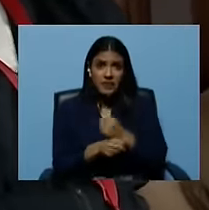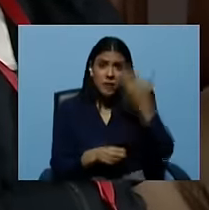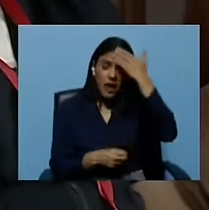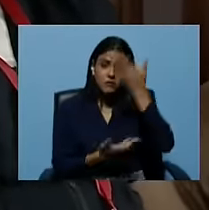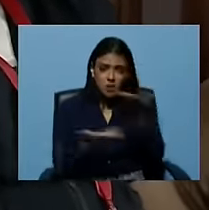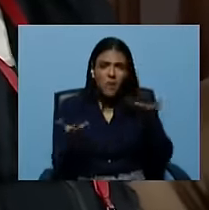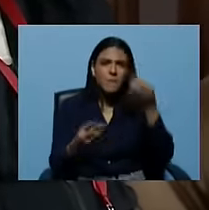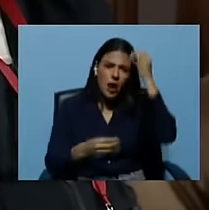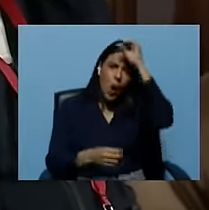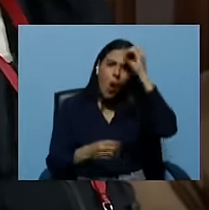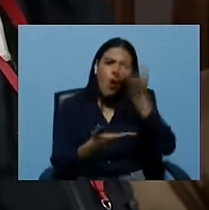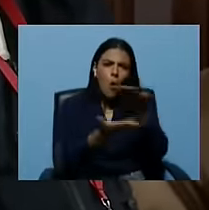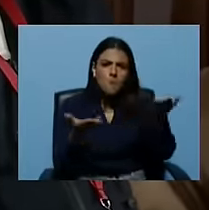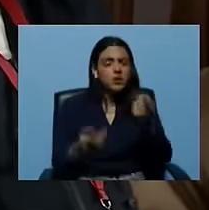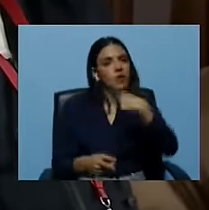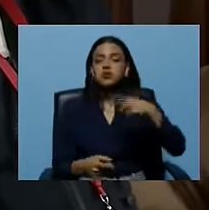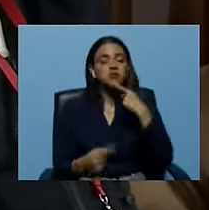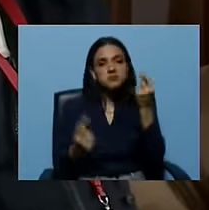sinceros.